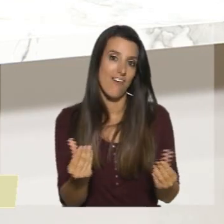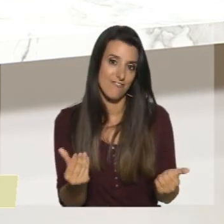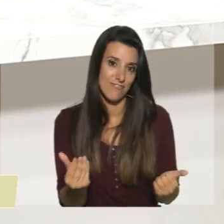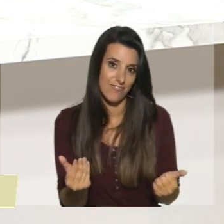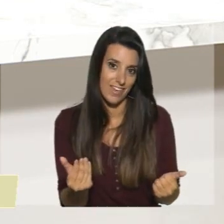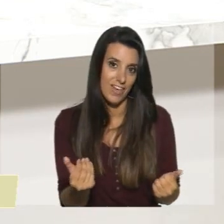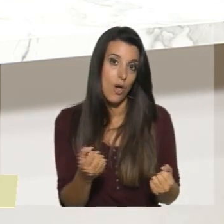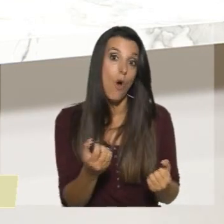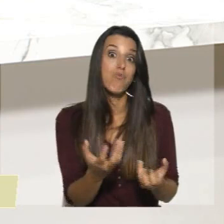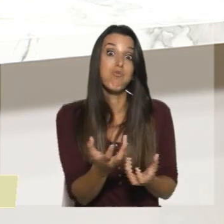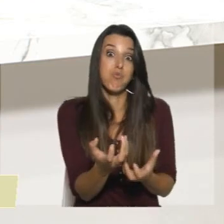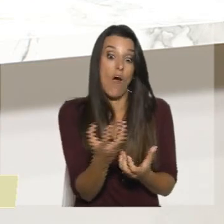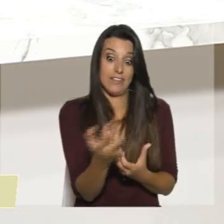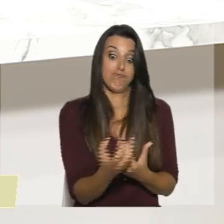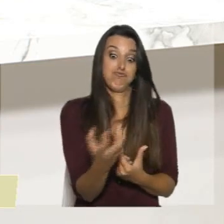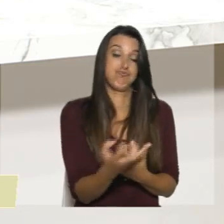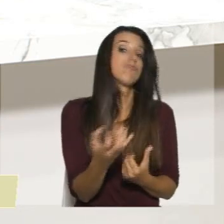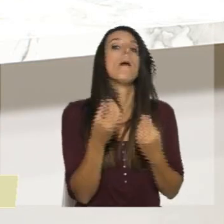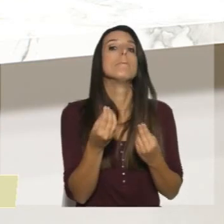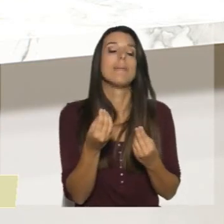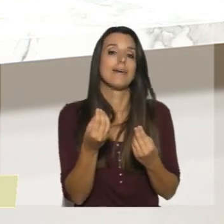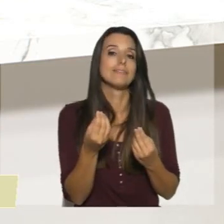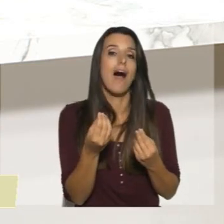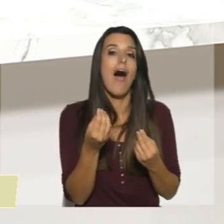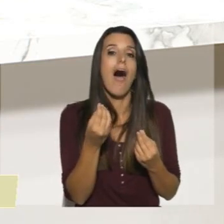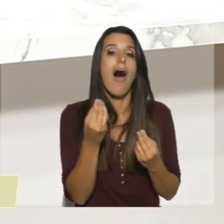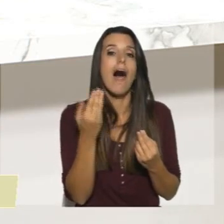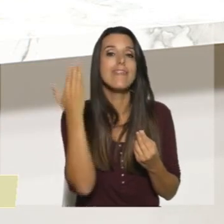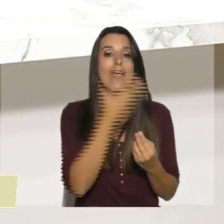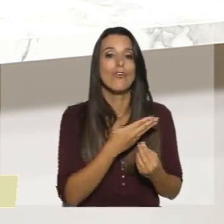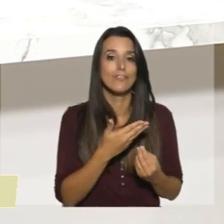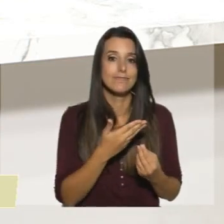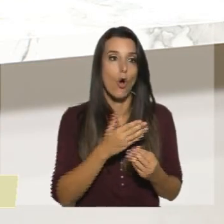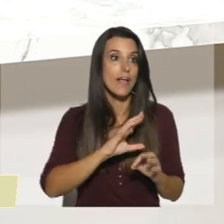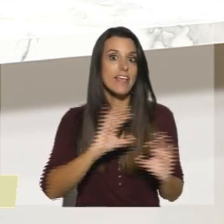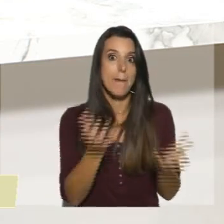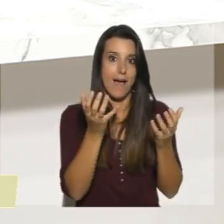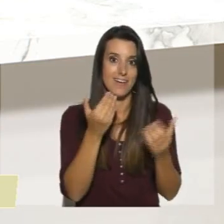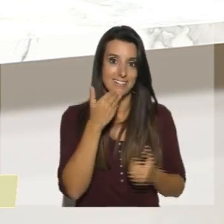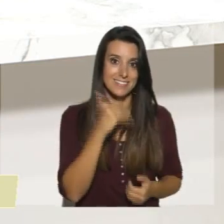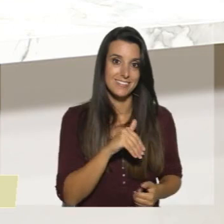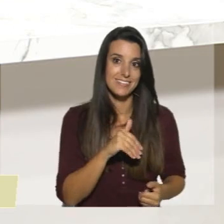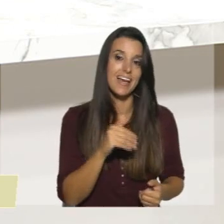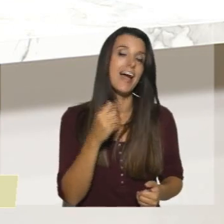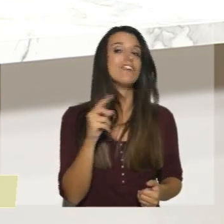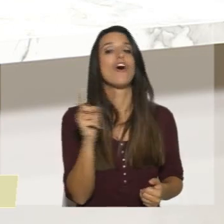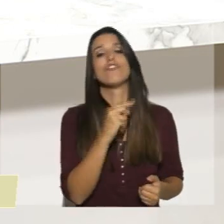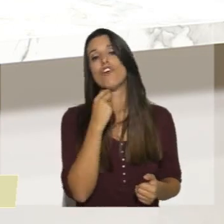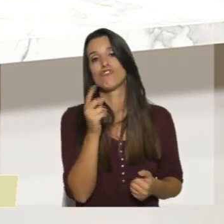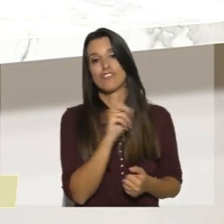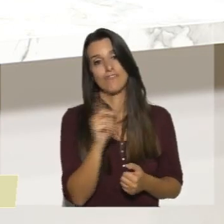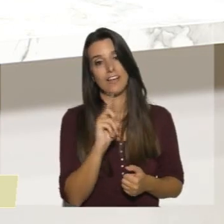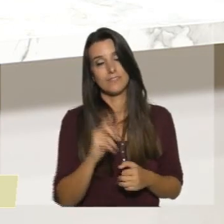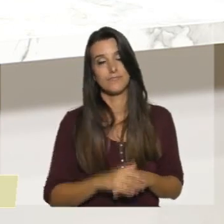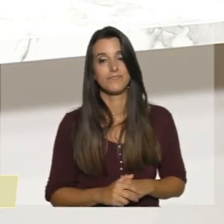ahí se te empieza... ¿qué te puede pasar? Que se te empieza a caramelizar el azúcar antes de que se te derrita la manteca. Entonces te hace un caramelo. Ahí no. Y ahí no es lo que